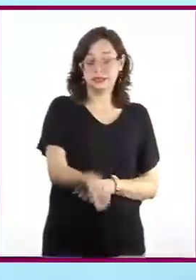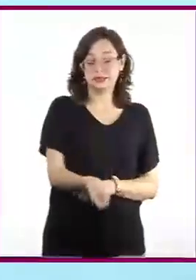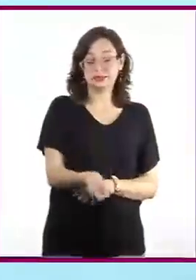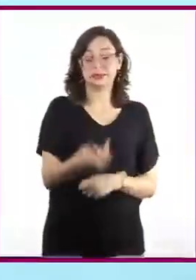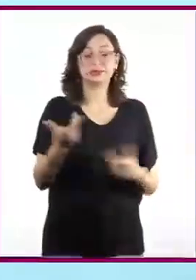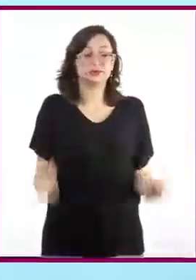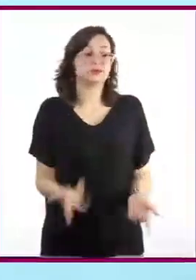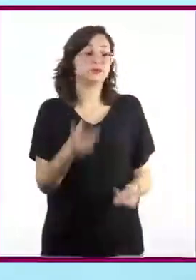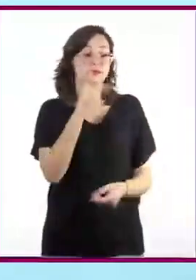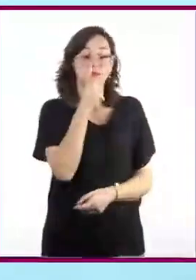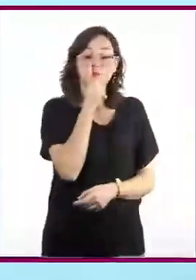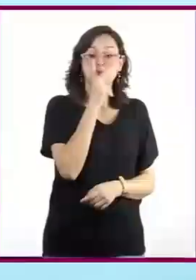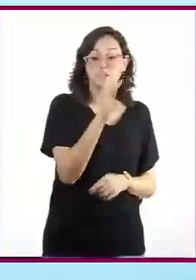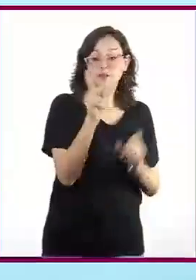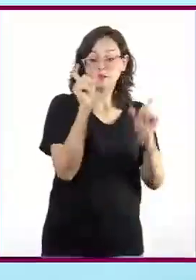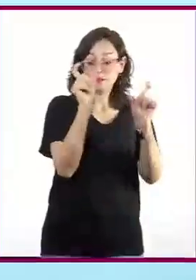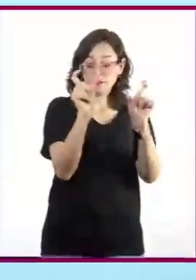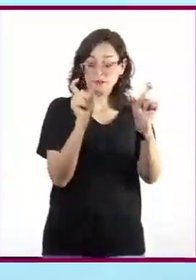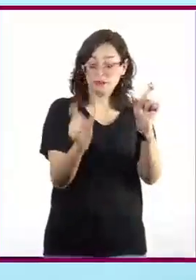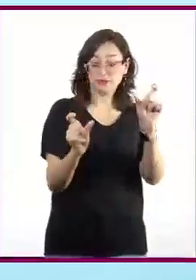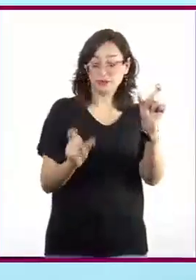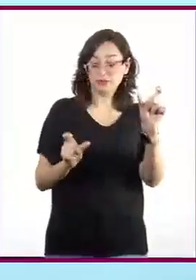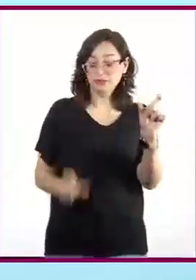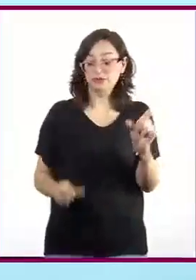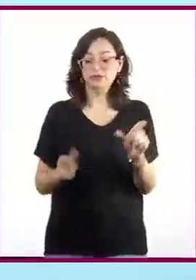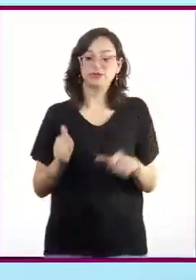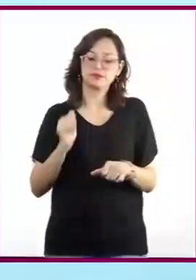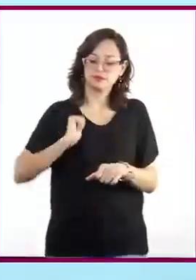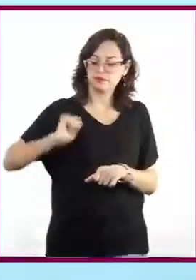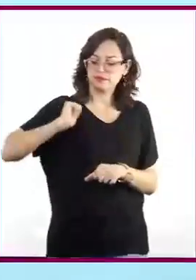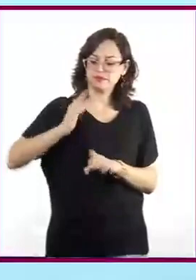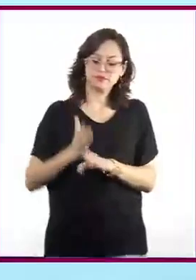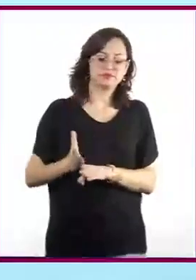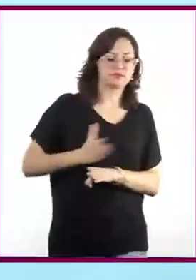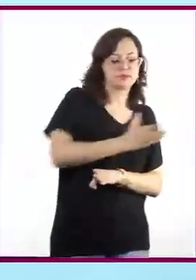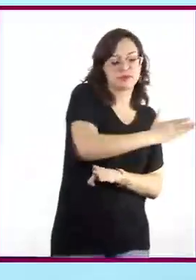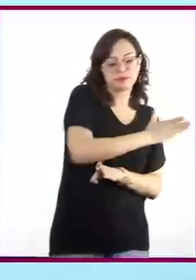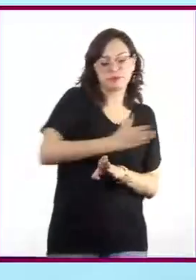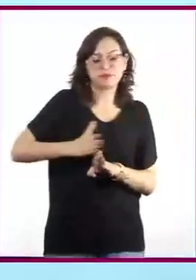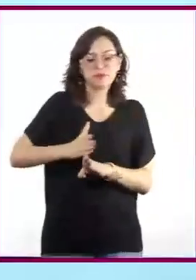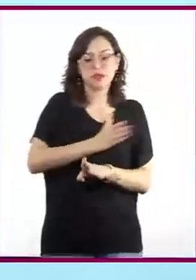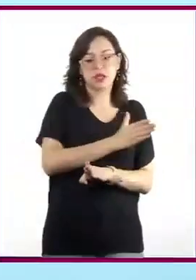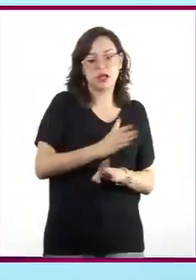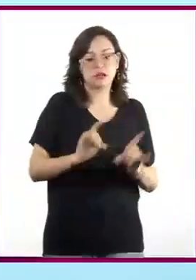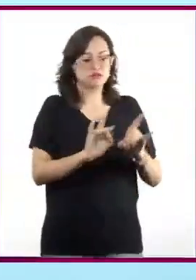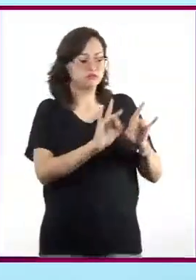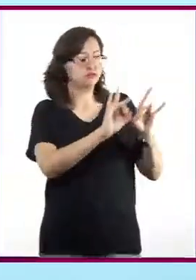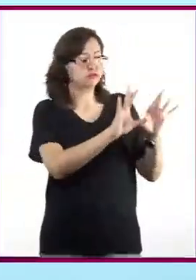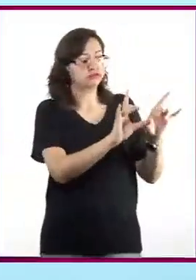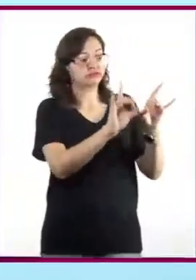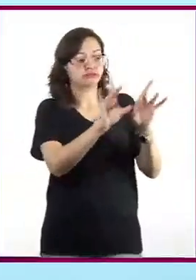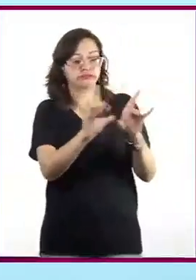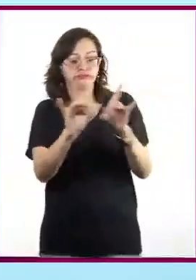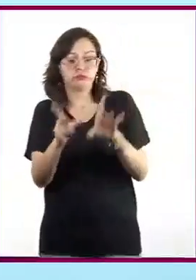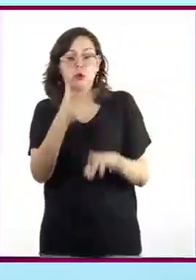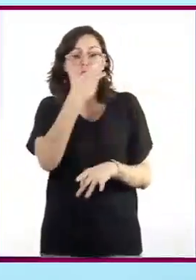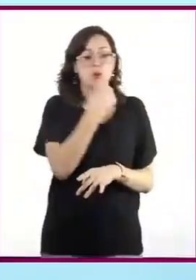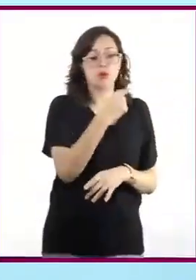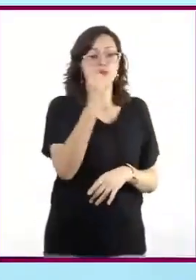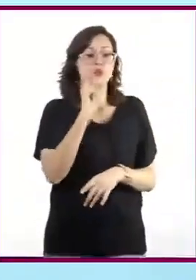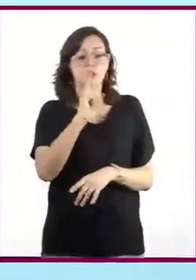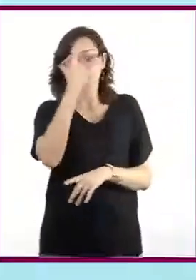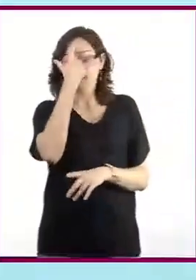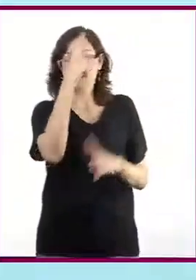de las palabras que se usan, la época en la que se escribió y lo que le sucedió en esos momentos a la poeta o